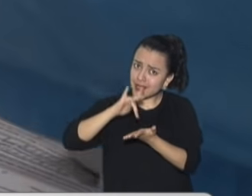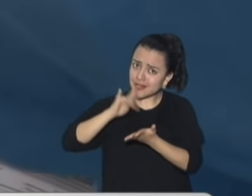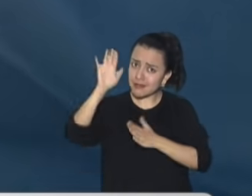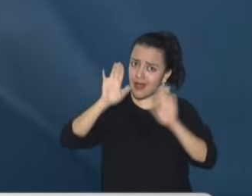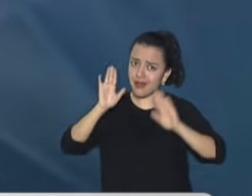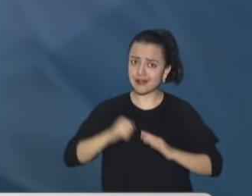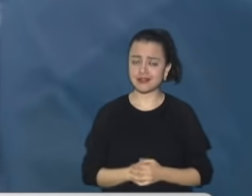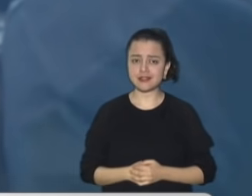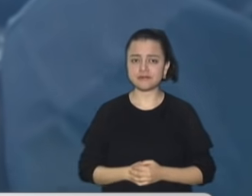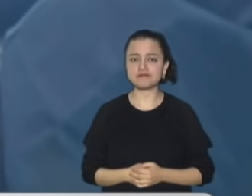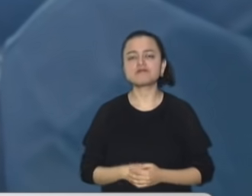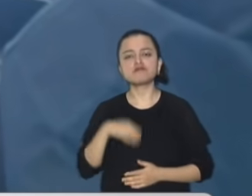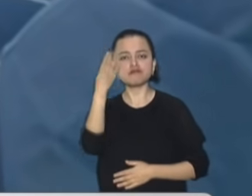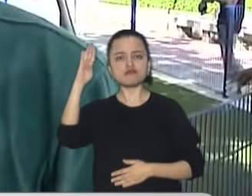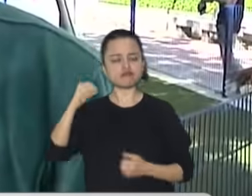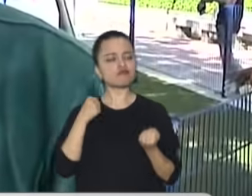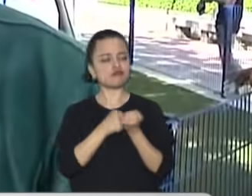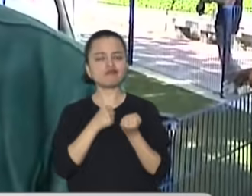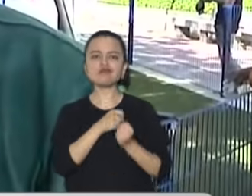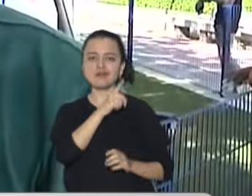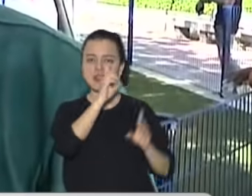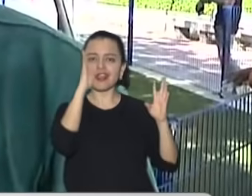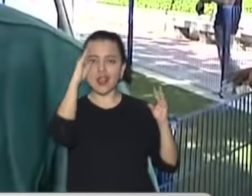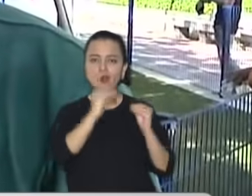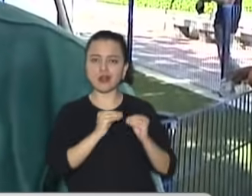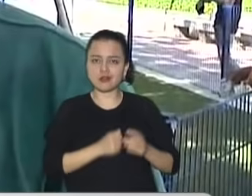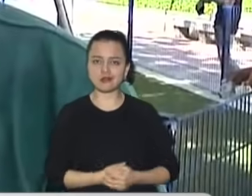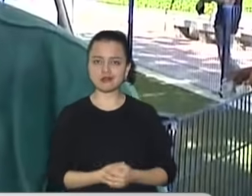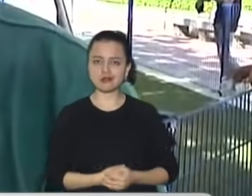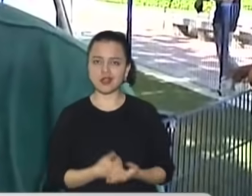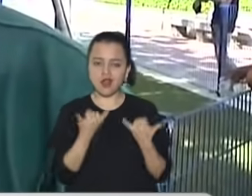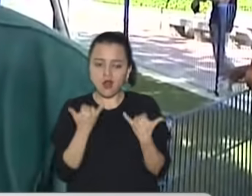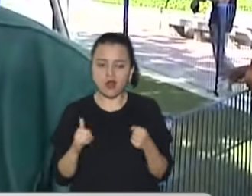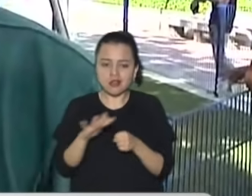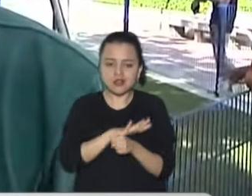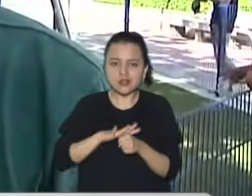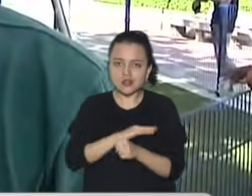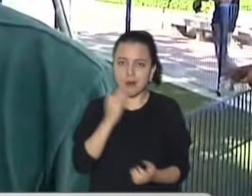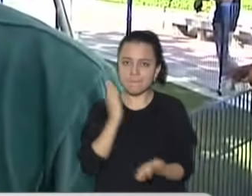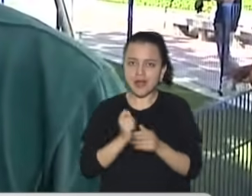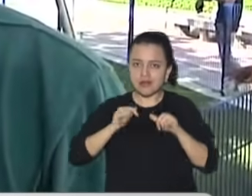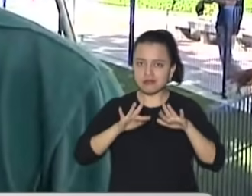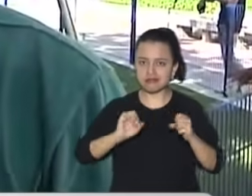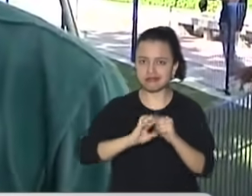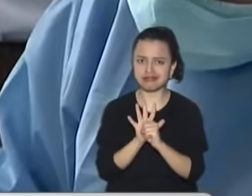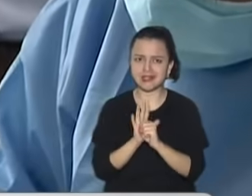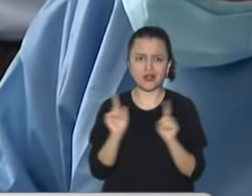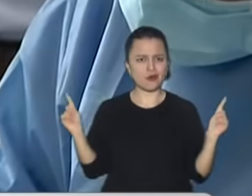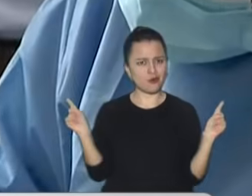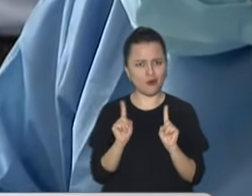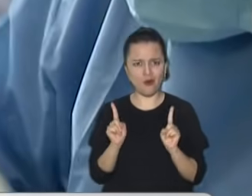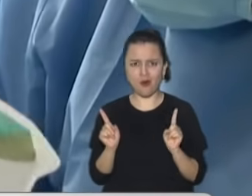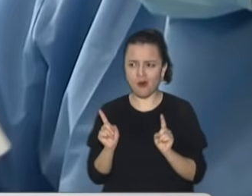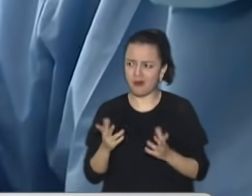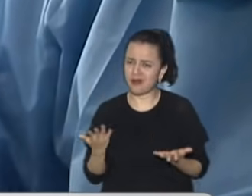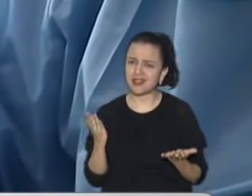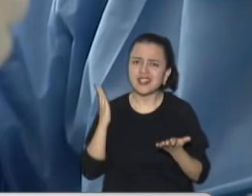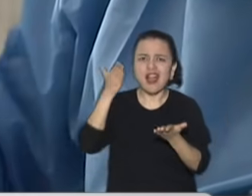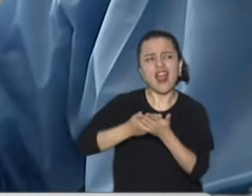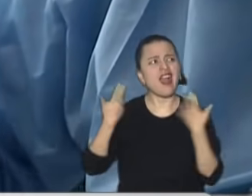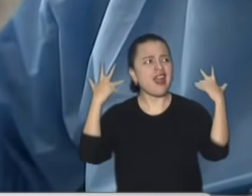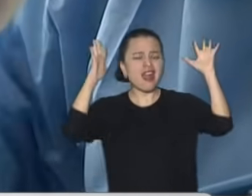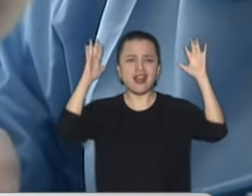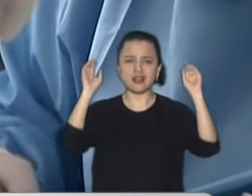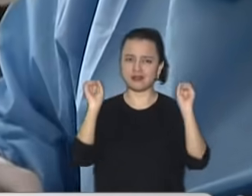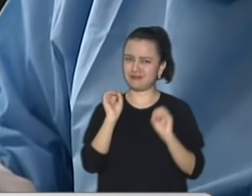barranquilleros apoyan la iniciativa. Me parece que ya a estas alturas, como estamos en la pandemia, se deben de buscar otras alternativas. Se pretende evitar